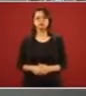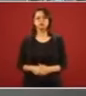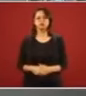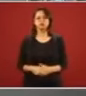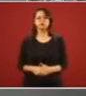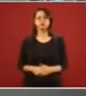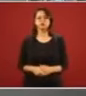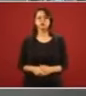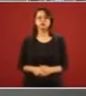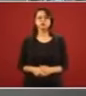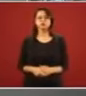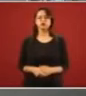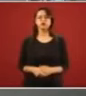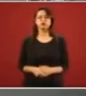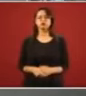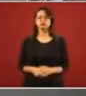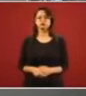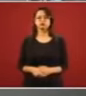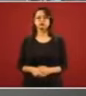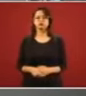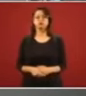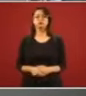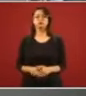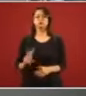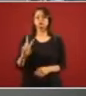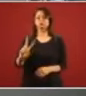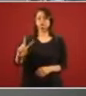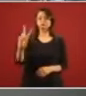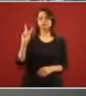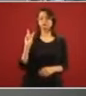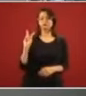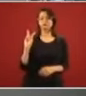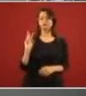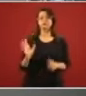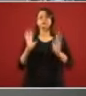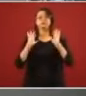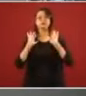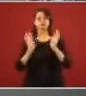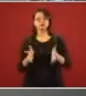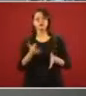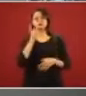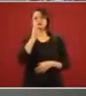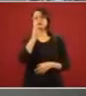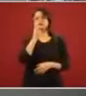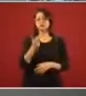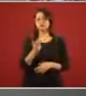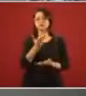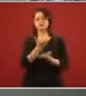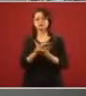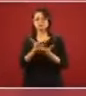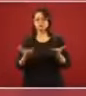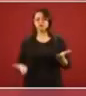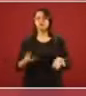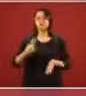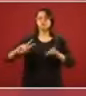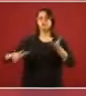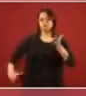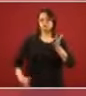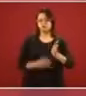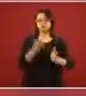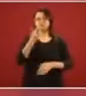Ya lo dije el viernes y y lo repito ahora. Vamos a